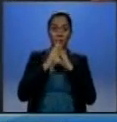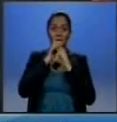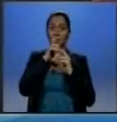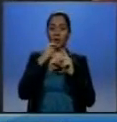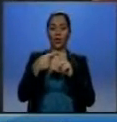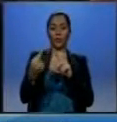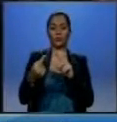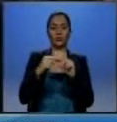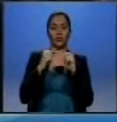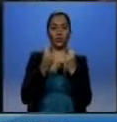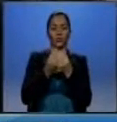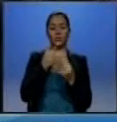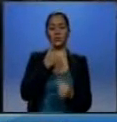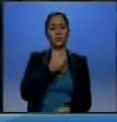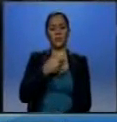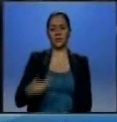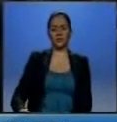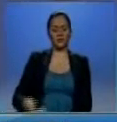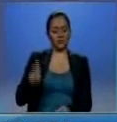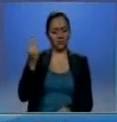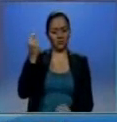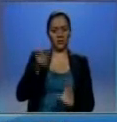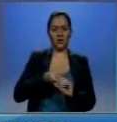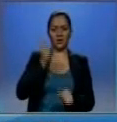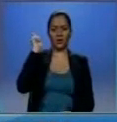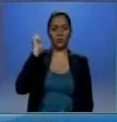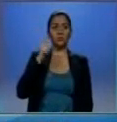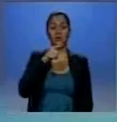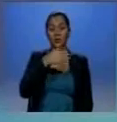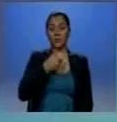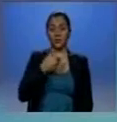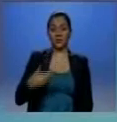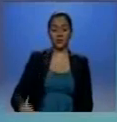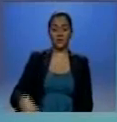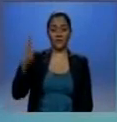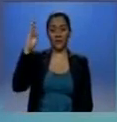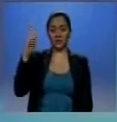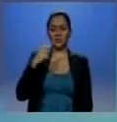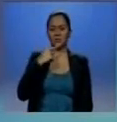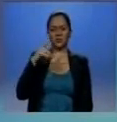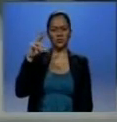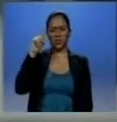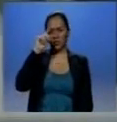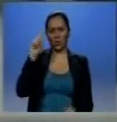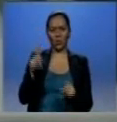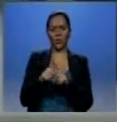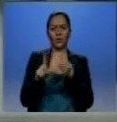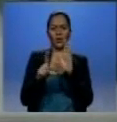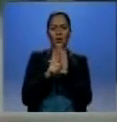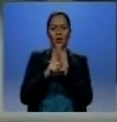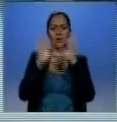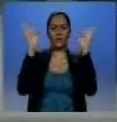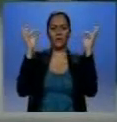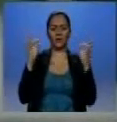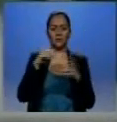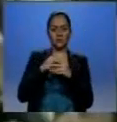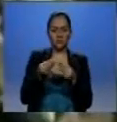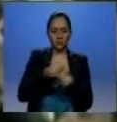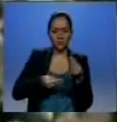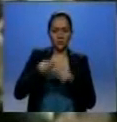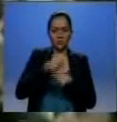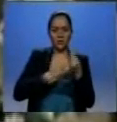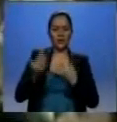por irregularidades fiscales ocurridas en 2015. El pedido fue presentado por la oposición que busca que la mandataria abandone su